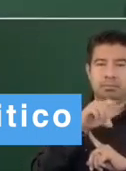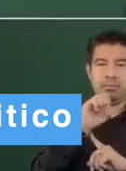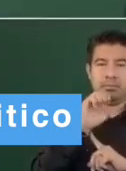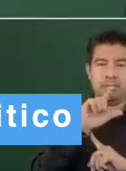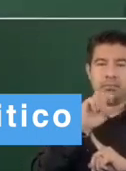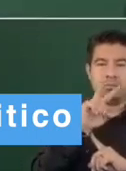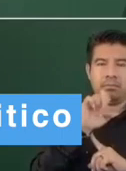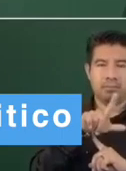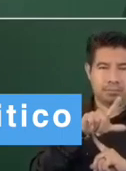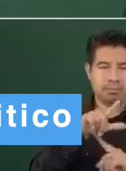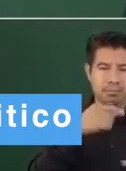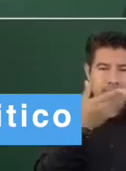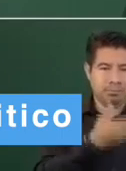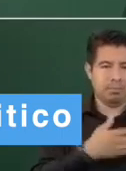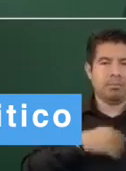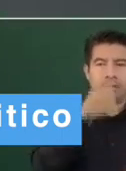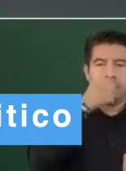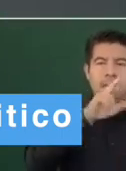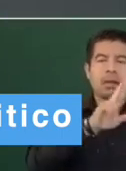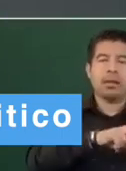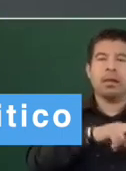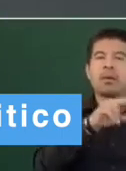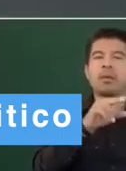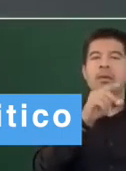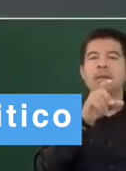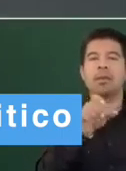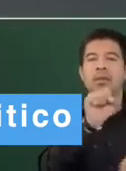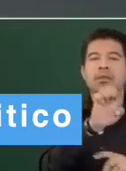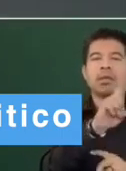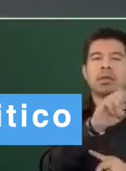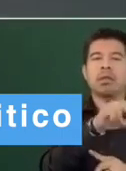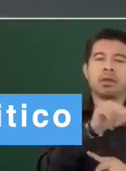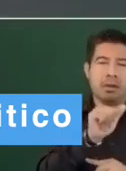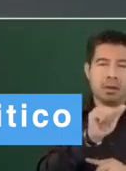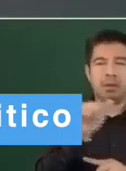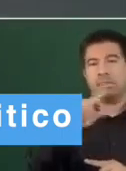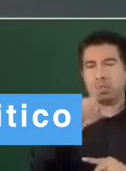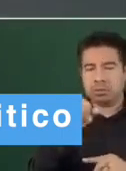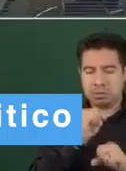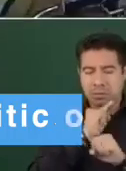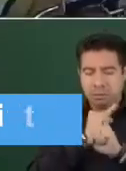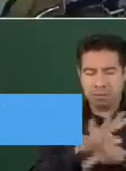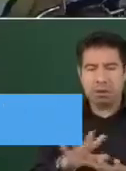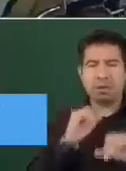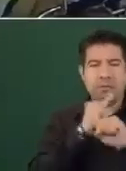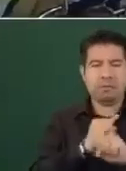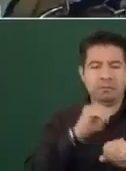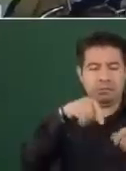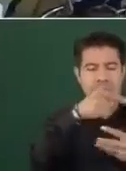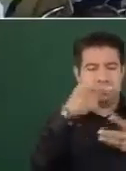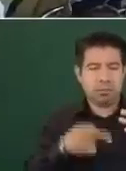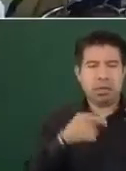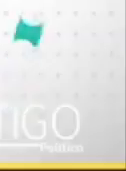estima que ingresen $1 billón. Agradece a los paisanos por enviar desde el extranjero y que han beneficiado no solo a sus familiares, sino